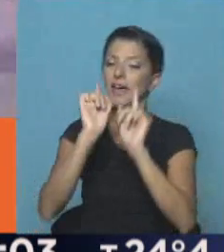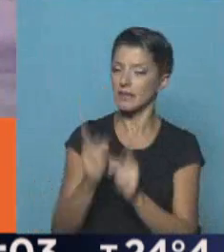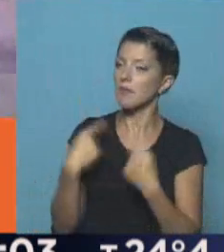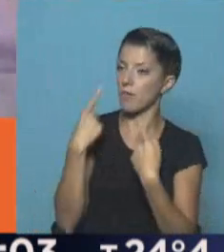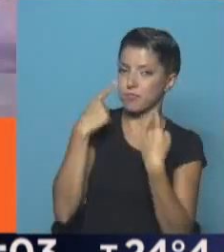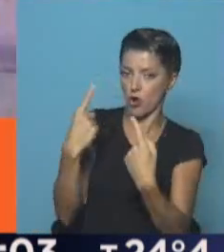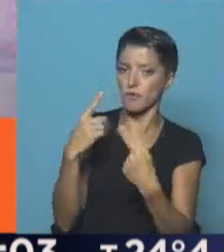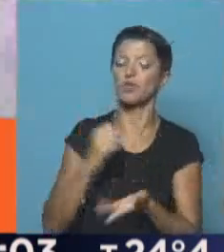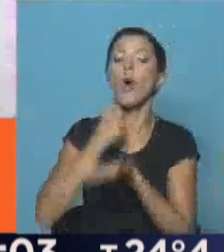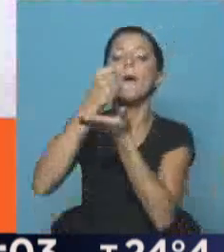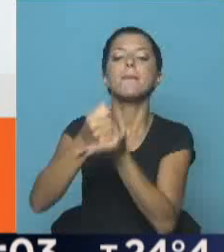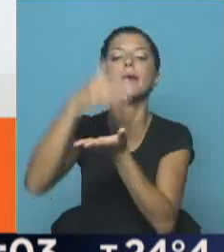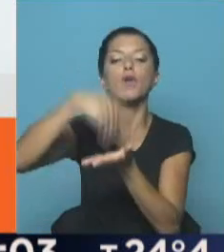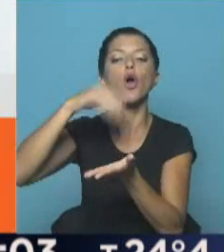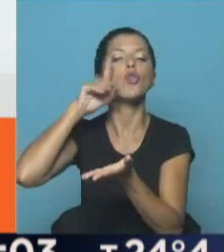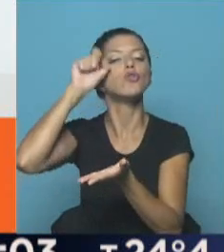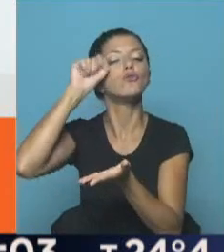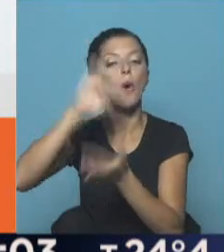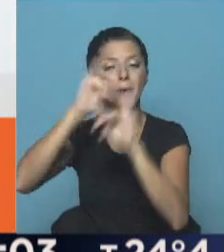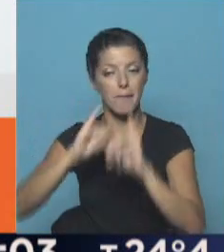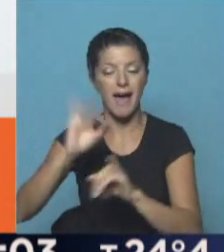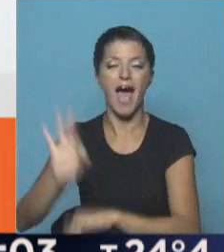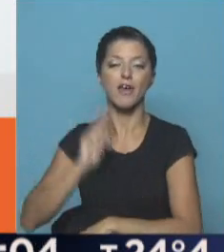Premio Nobel de la Paz en 2012.